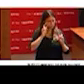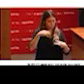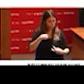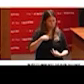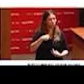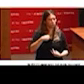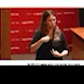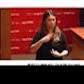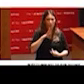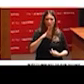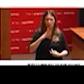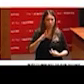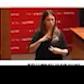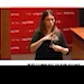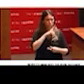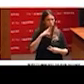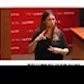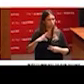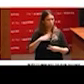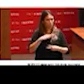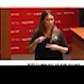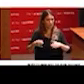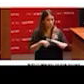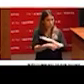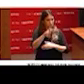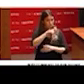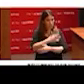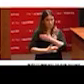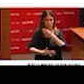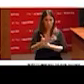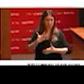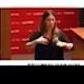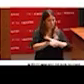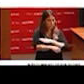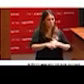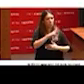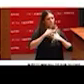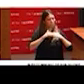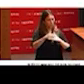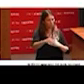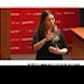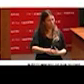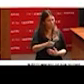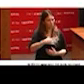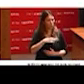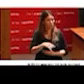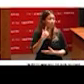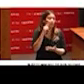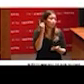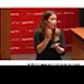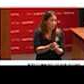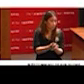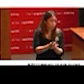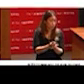capaces de incluir sosteniblemente eh personas discapacitadas dentro de la organización eh nuestro reto es